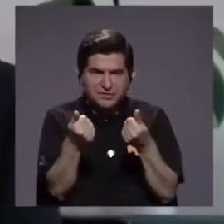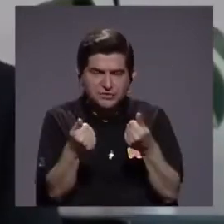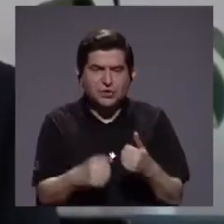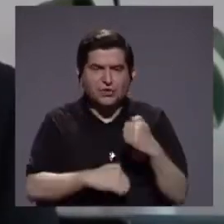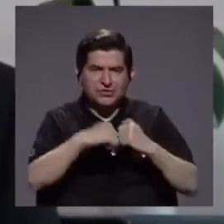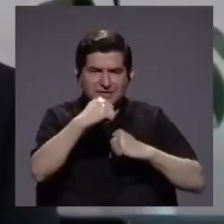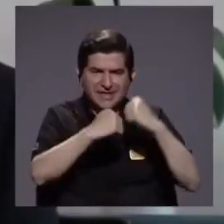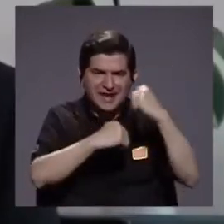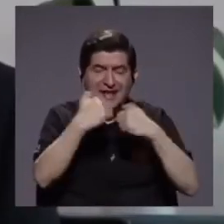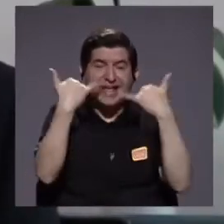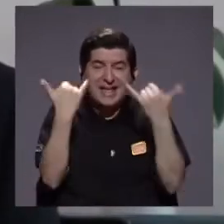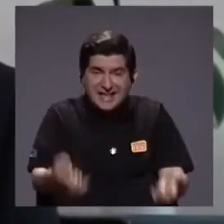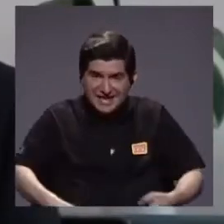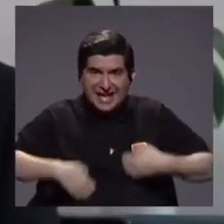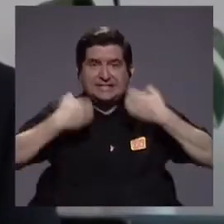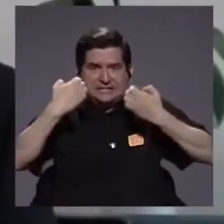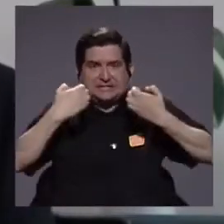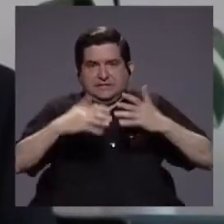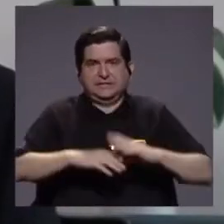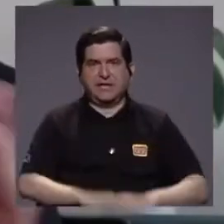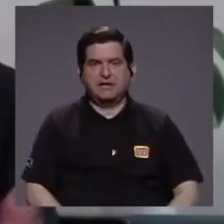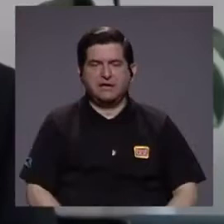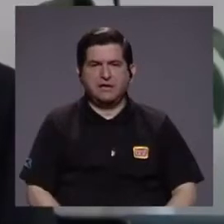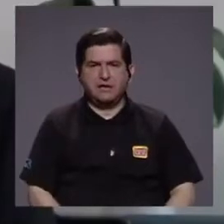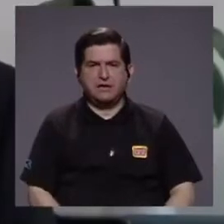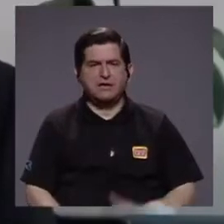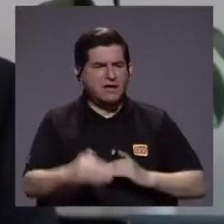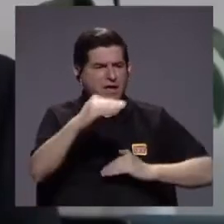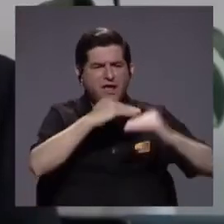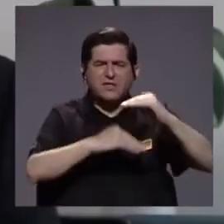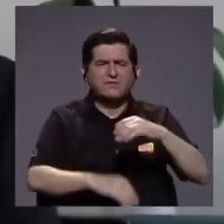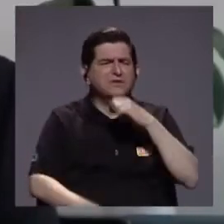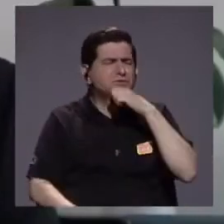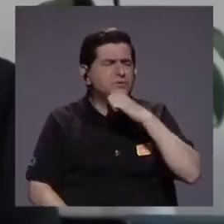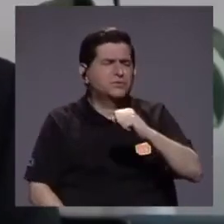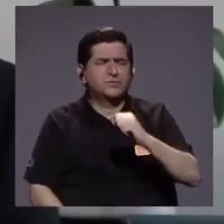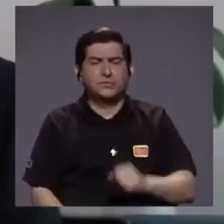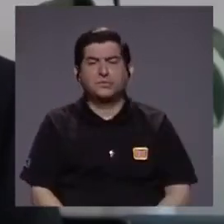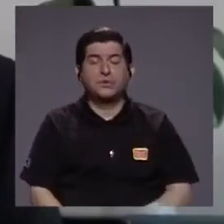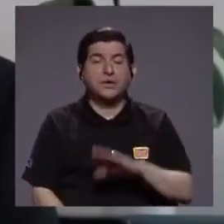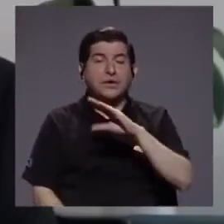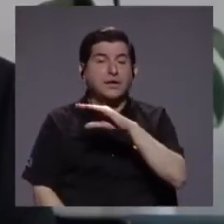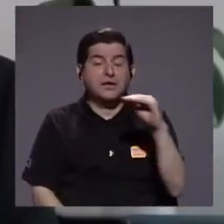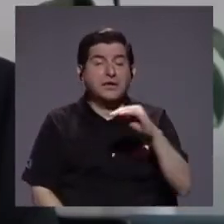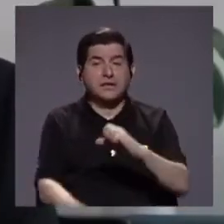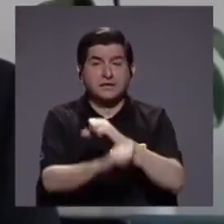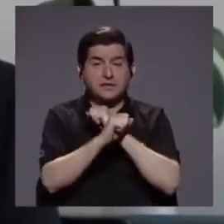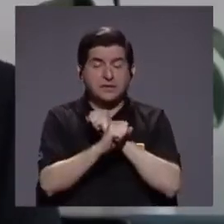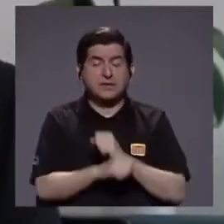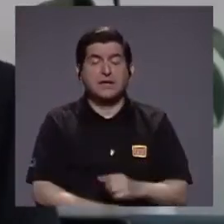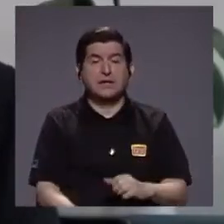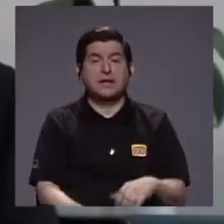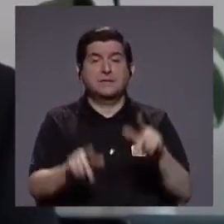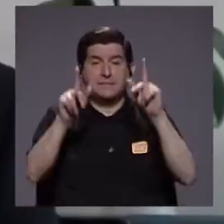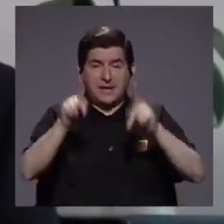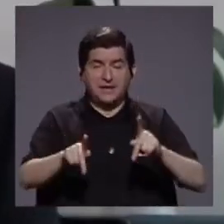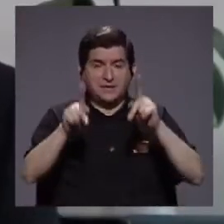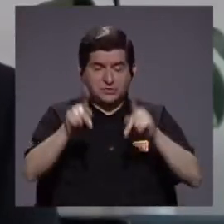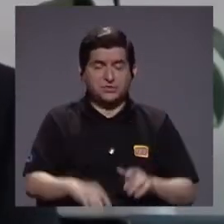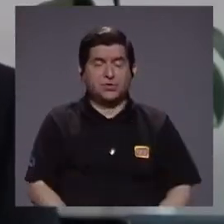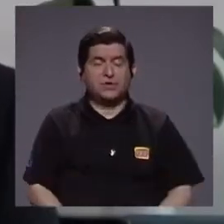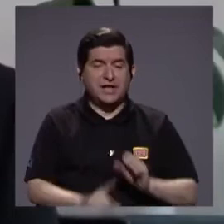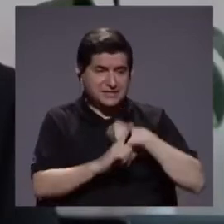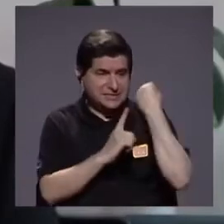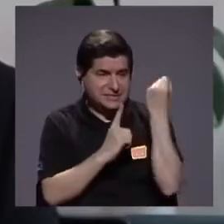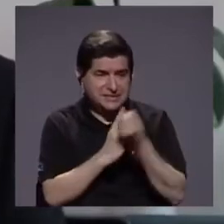la infraestructura ya existente, ¿verdad? Edificios que tienen muchos años, y garantizar la seguridad de las personas, la seguridad de